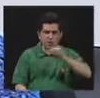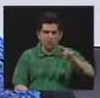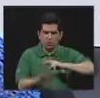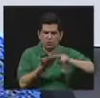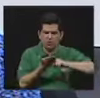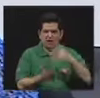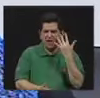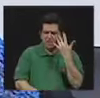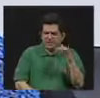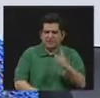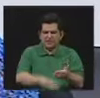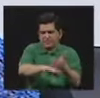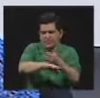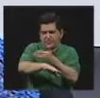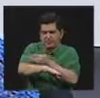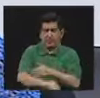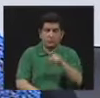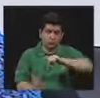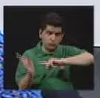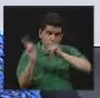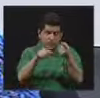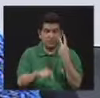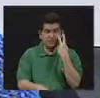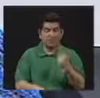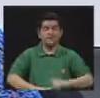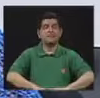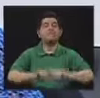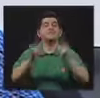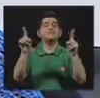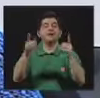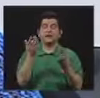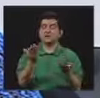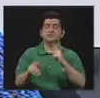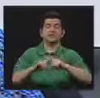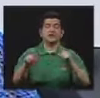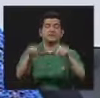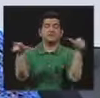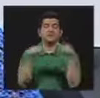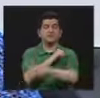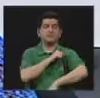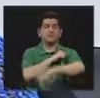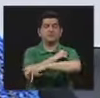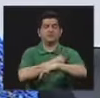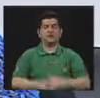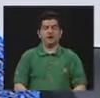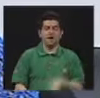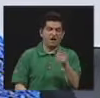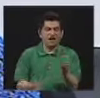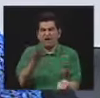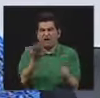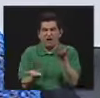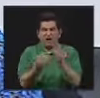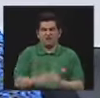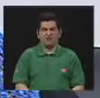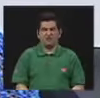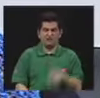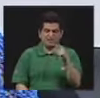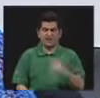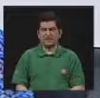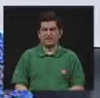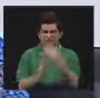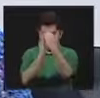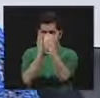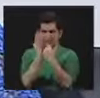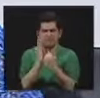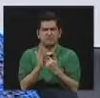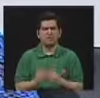como Monteverde, tenemos un crecimiento muy parecido y que si vas a la Fortuna ves la diferencia comparándola con otras zonas del país, donde todavía